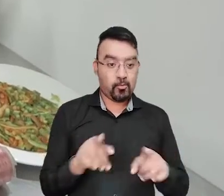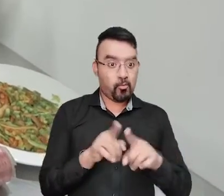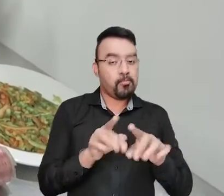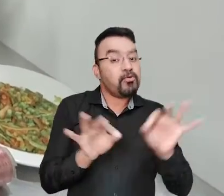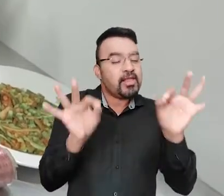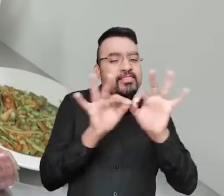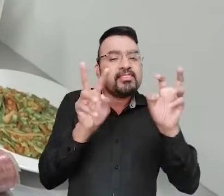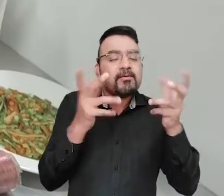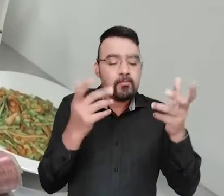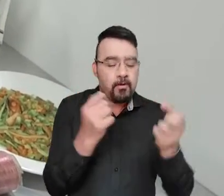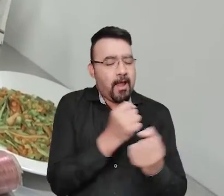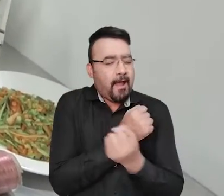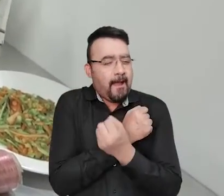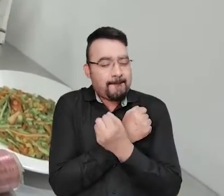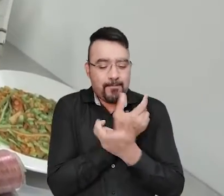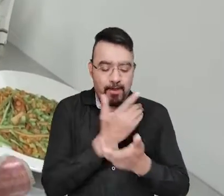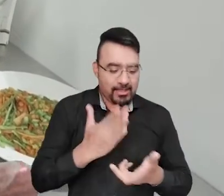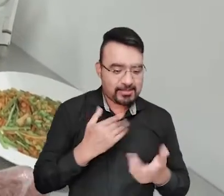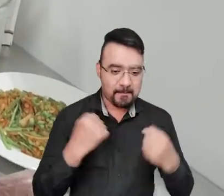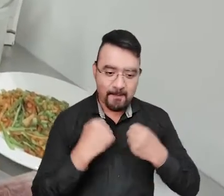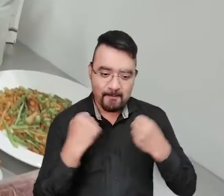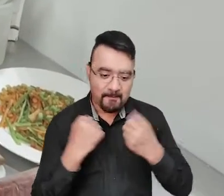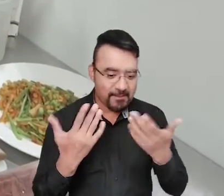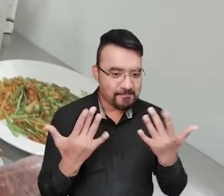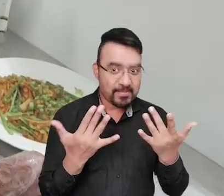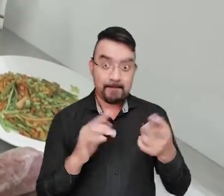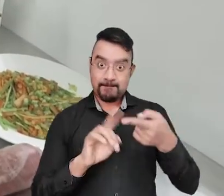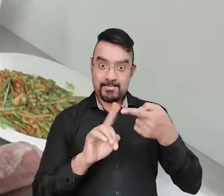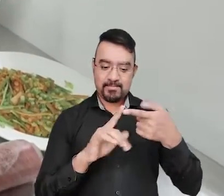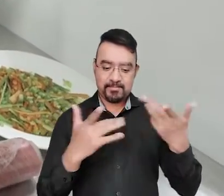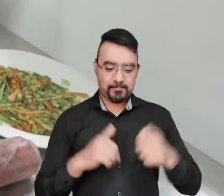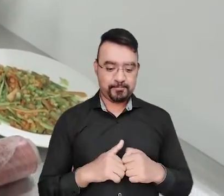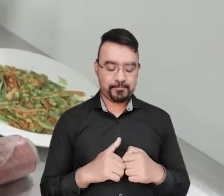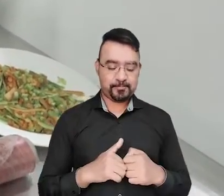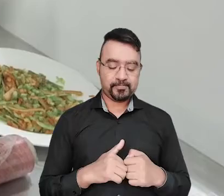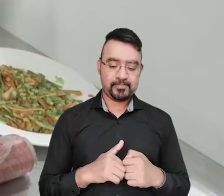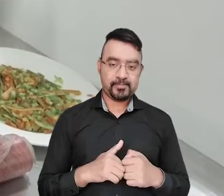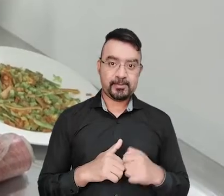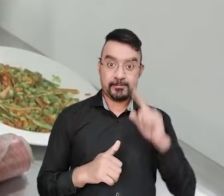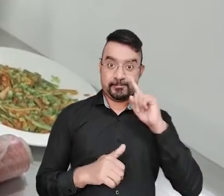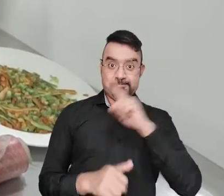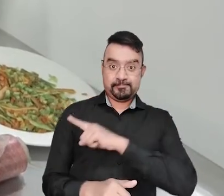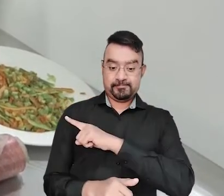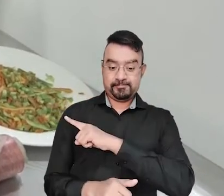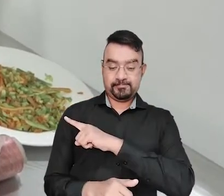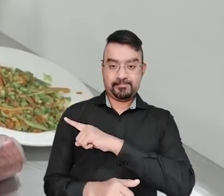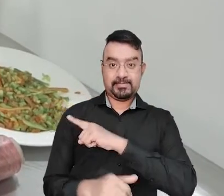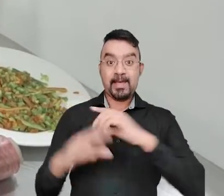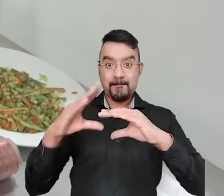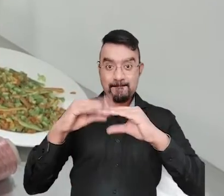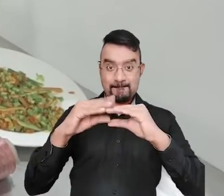tu ingrediente de los principales. Entonces, estos rollitos navideños llevan pan